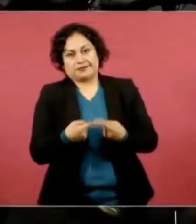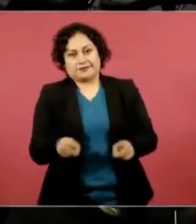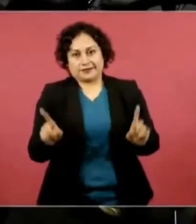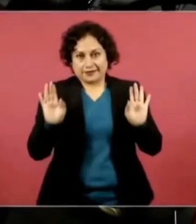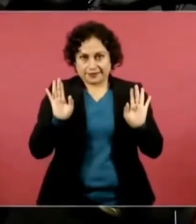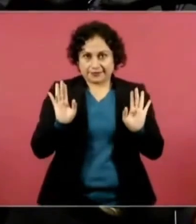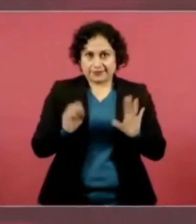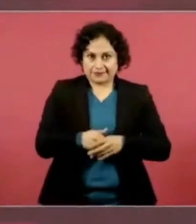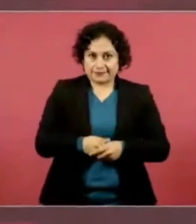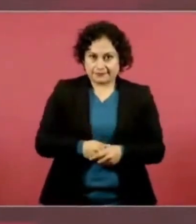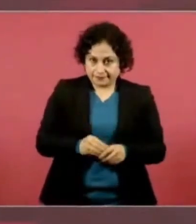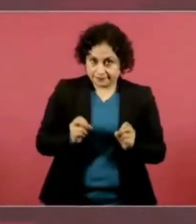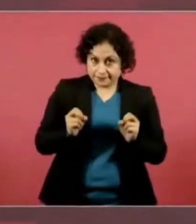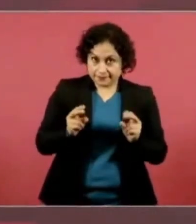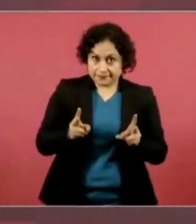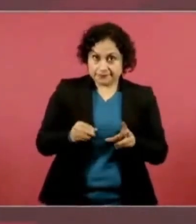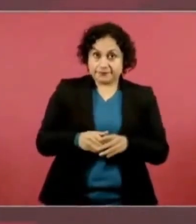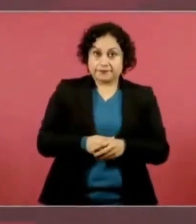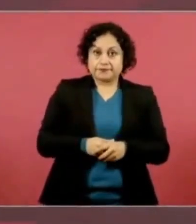¿Sí?